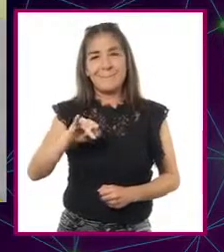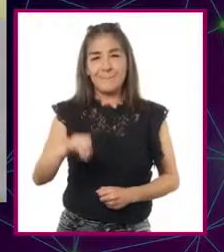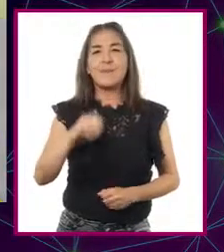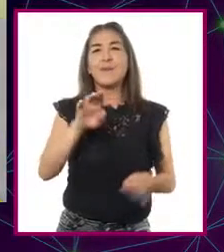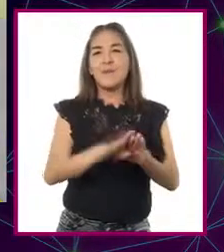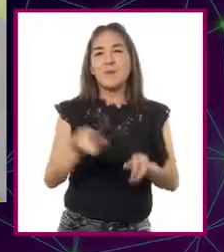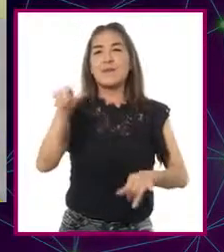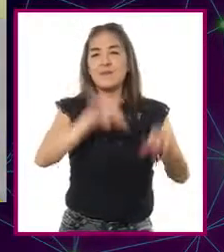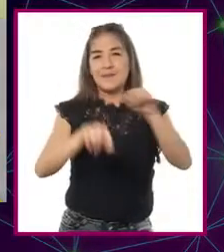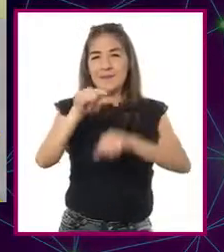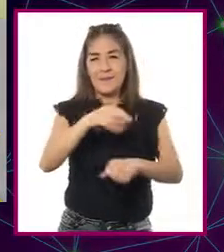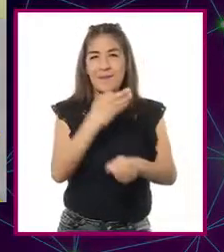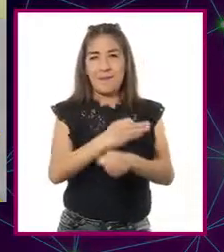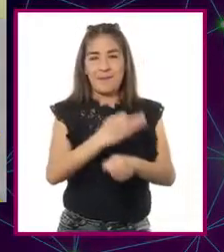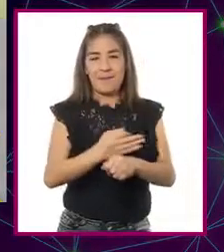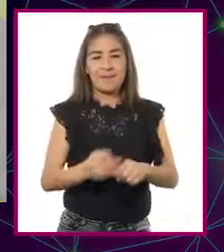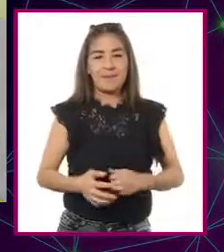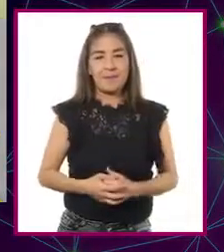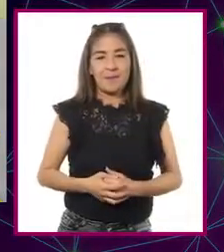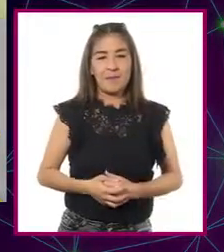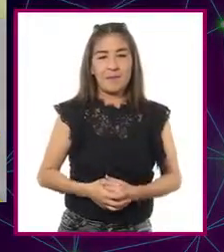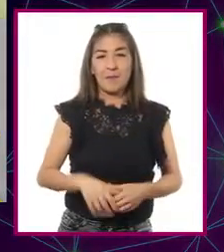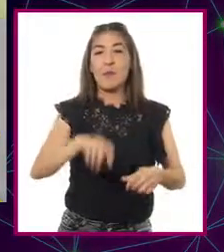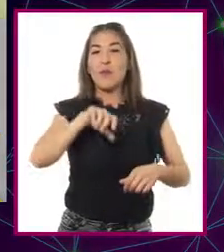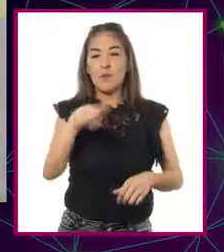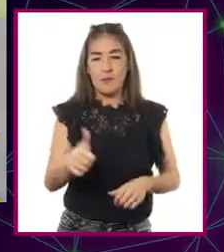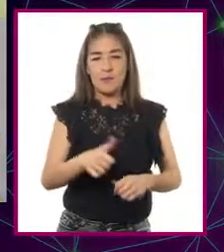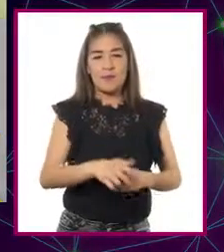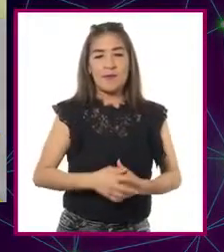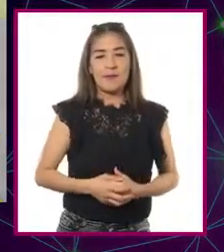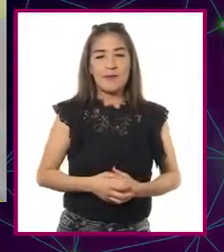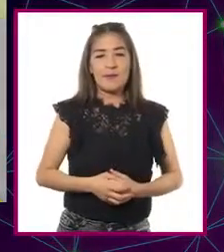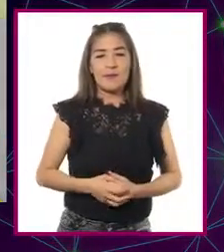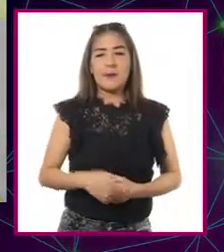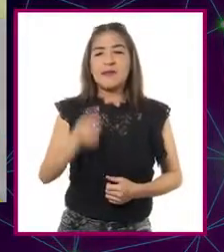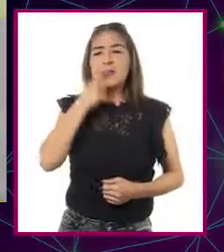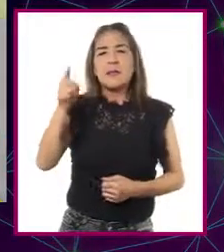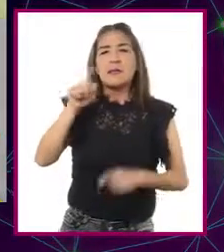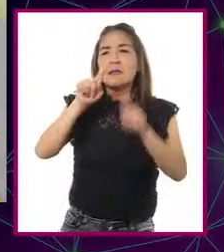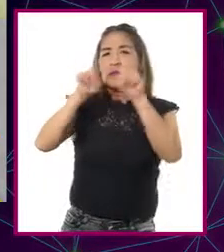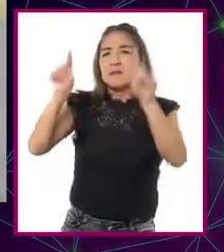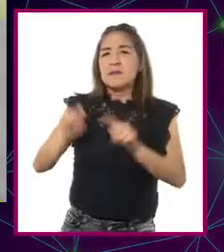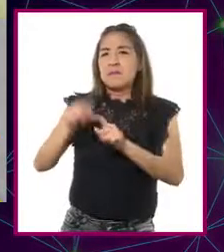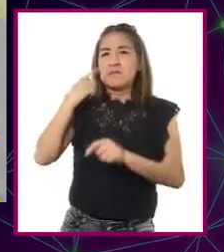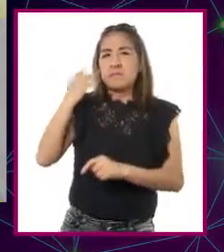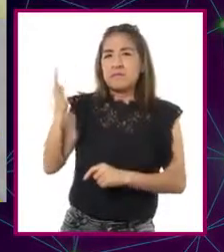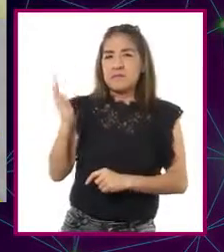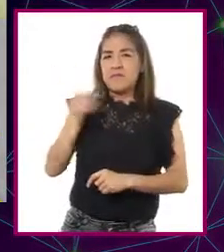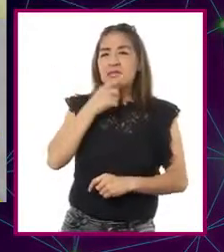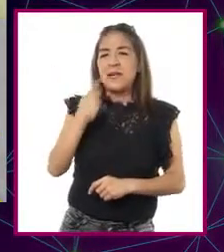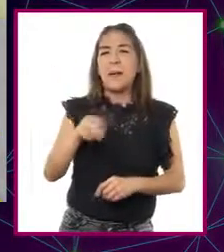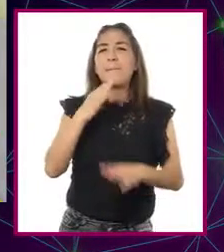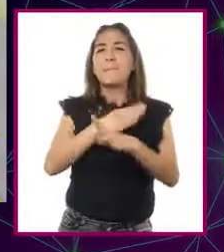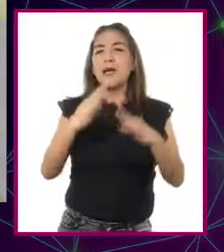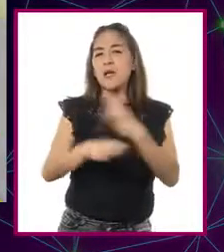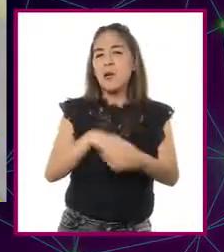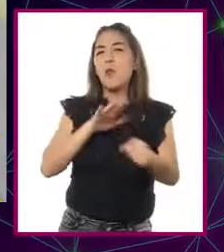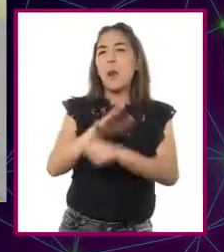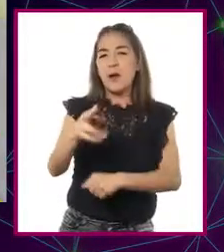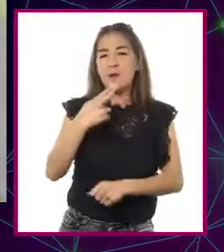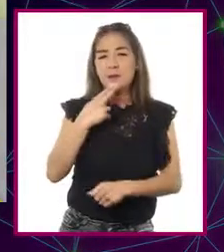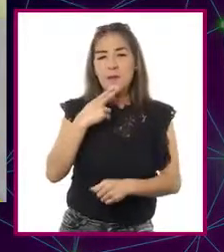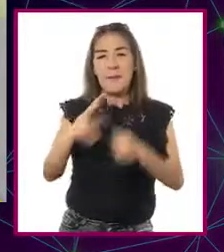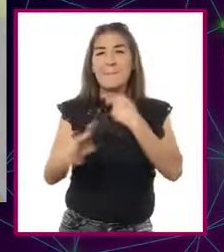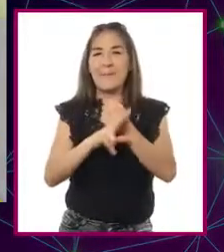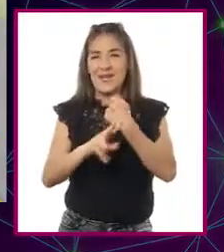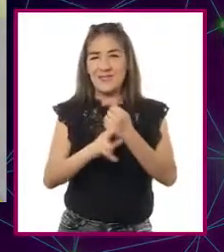trabajo. Y de este lado nos dice qué materiales vamos a utilizar. Vaso de precipitados,